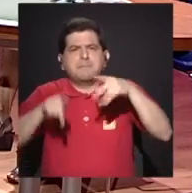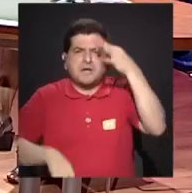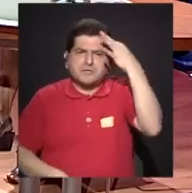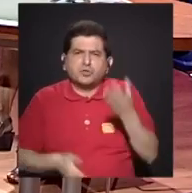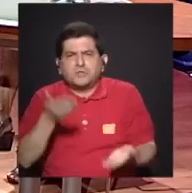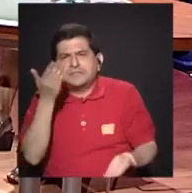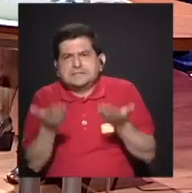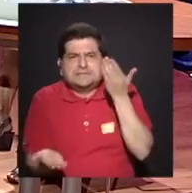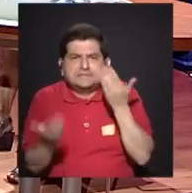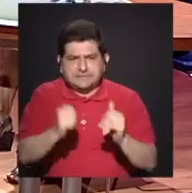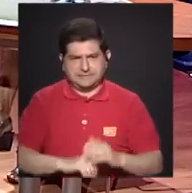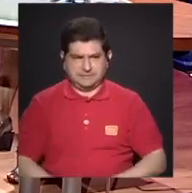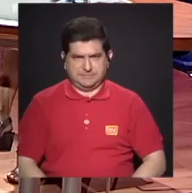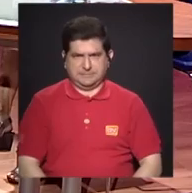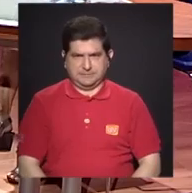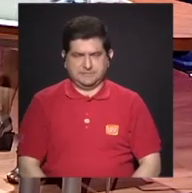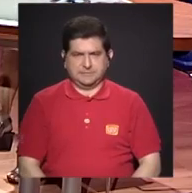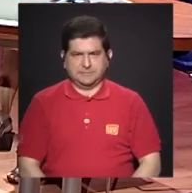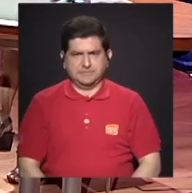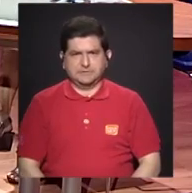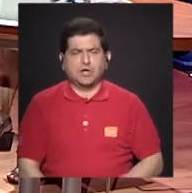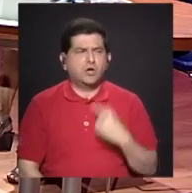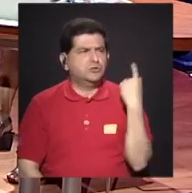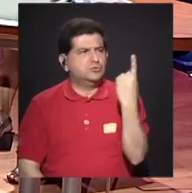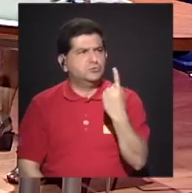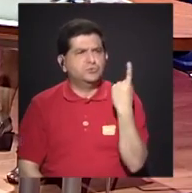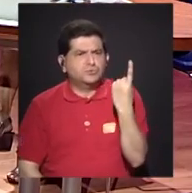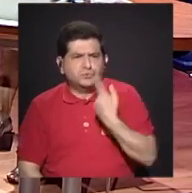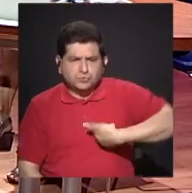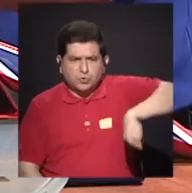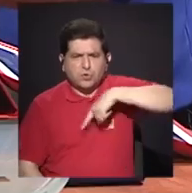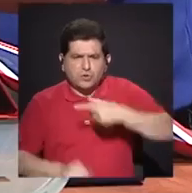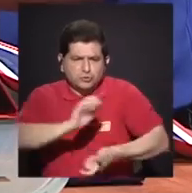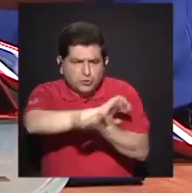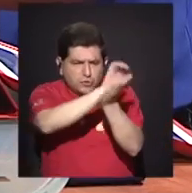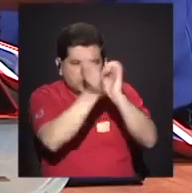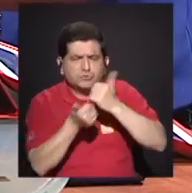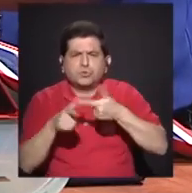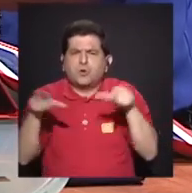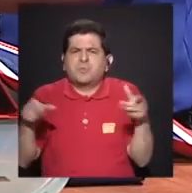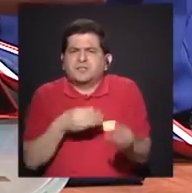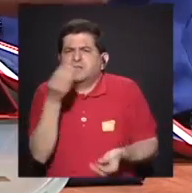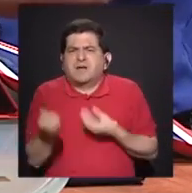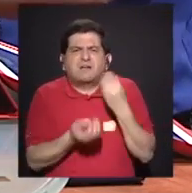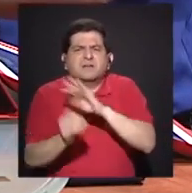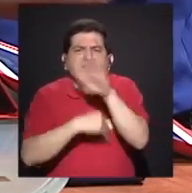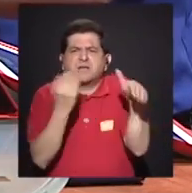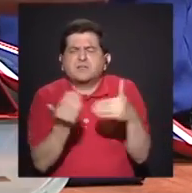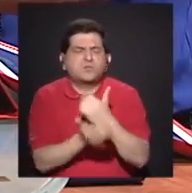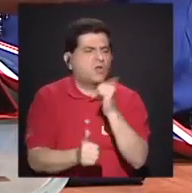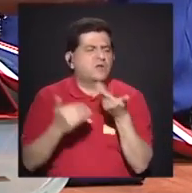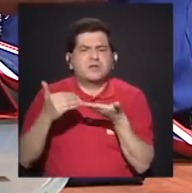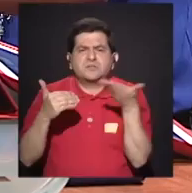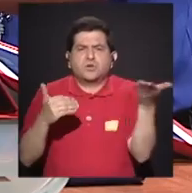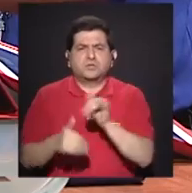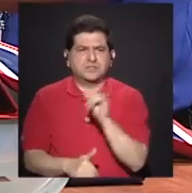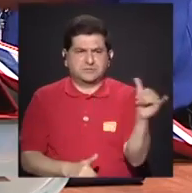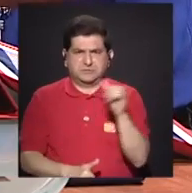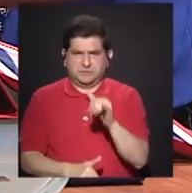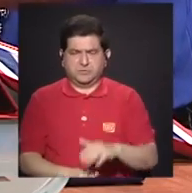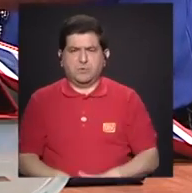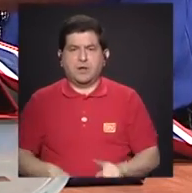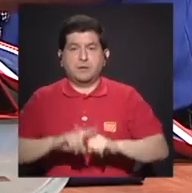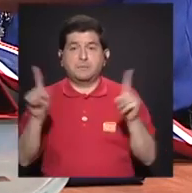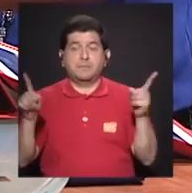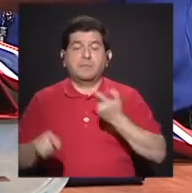o podría pensar, bueno, solamente, ¿qué hacemos con cambiar algo de lenguaje si todo lo demás continúa igual? Pero